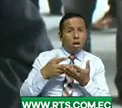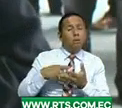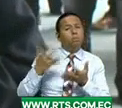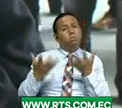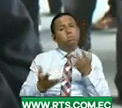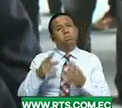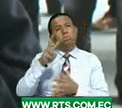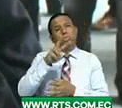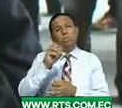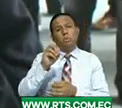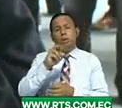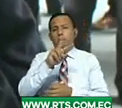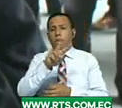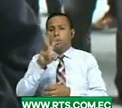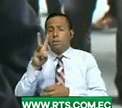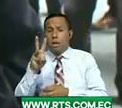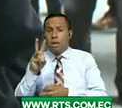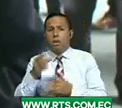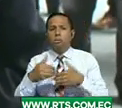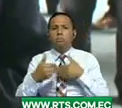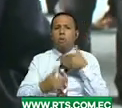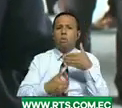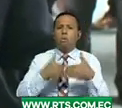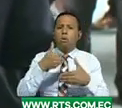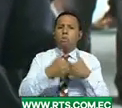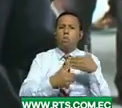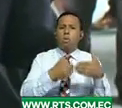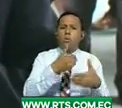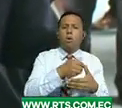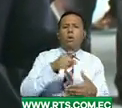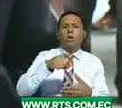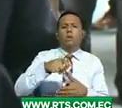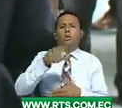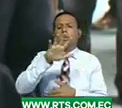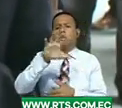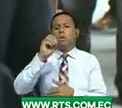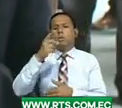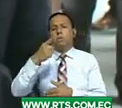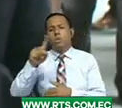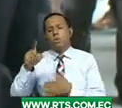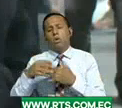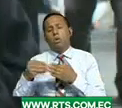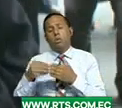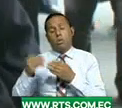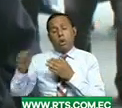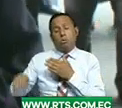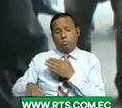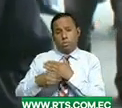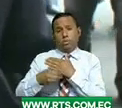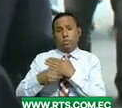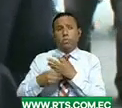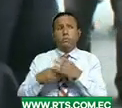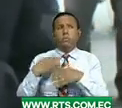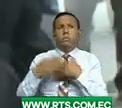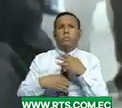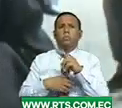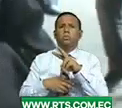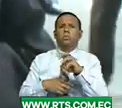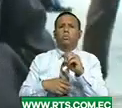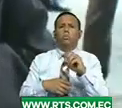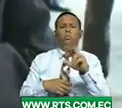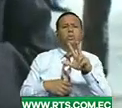2026 progresivamente vamos a requerir 50 millones de dólares adicionales y para el 2032